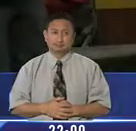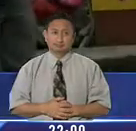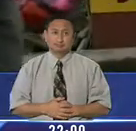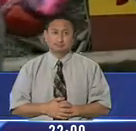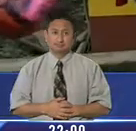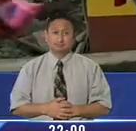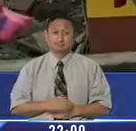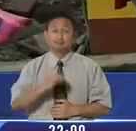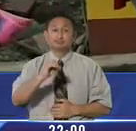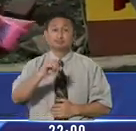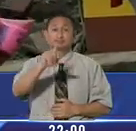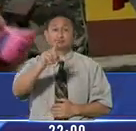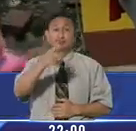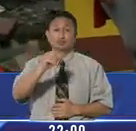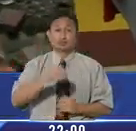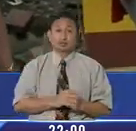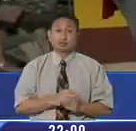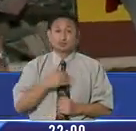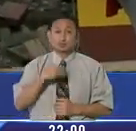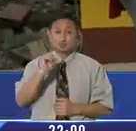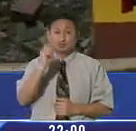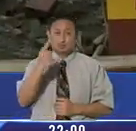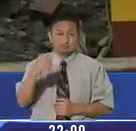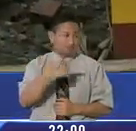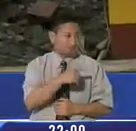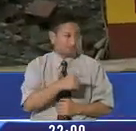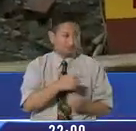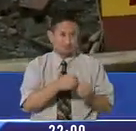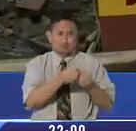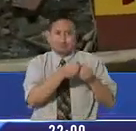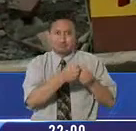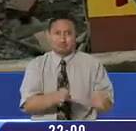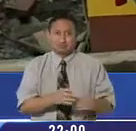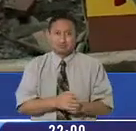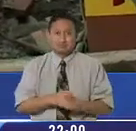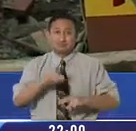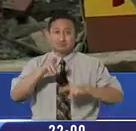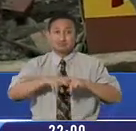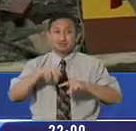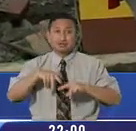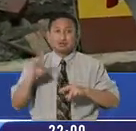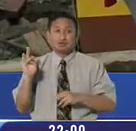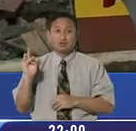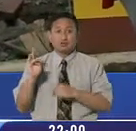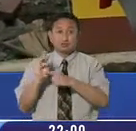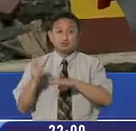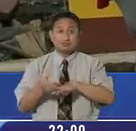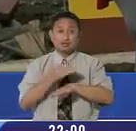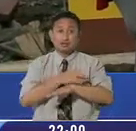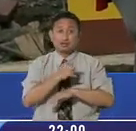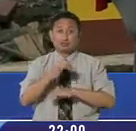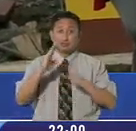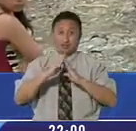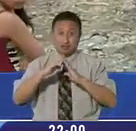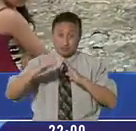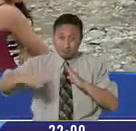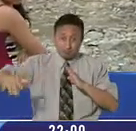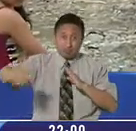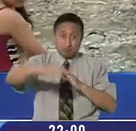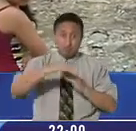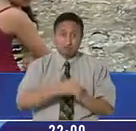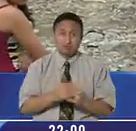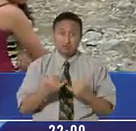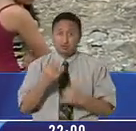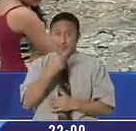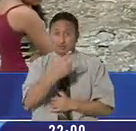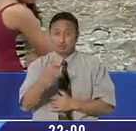Olga Calvo Piña aún no puede asimilar que lo perdió todo. Sentada junto a su esposo en lo que era el patio de su vivienda, es un